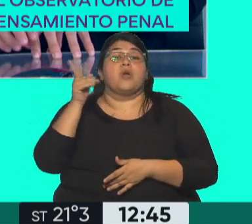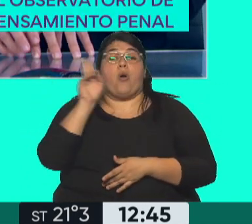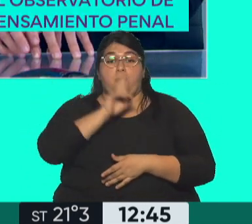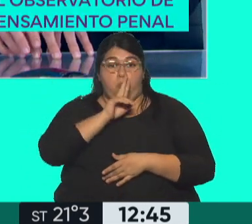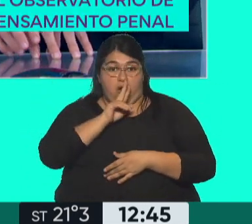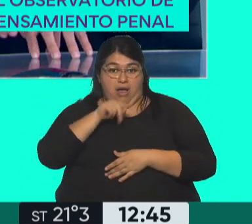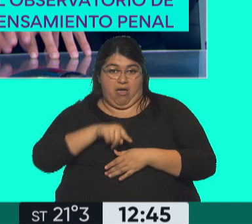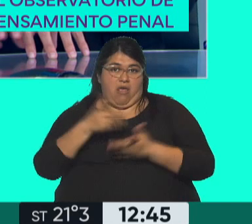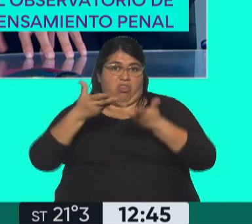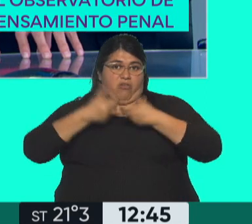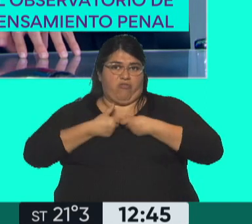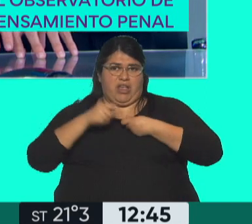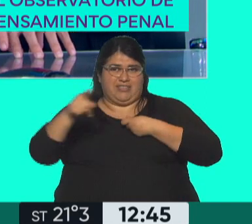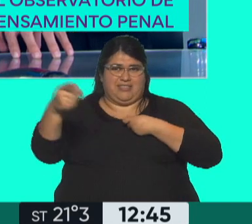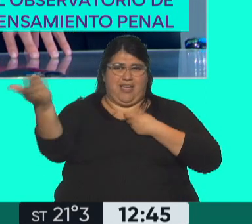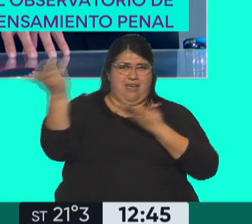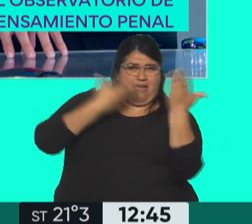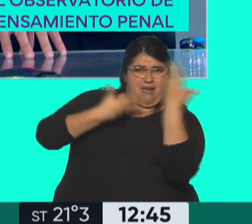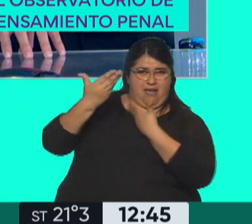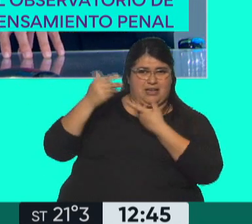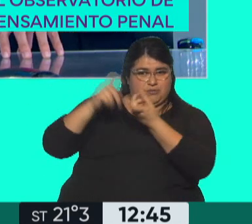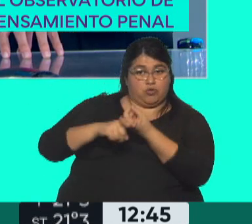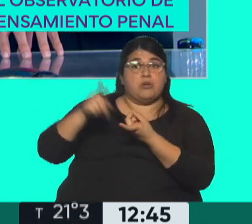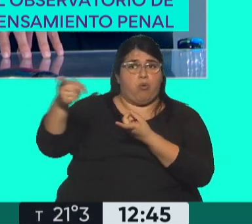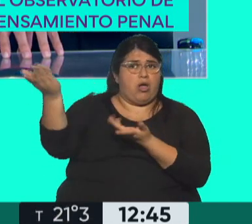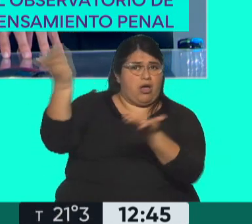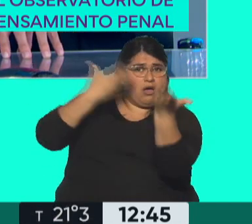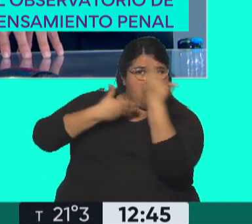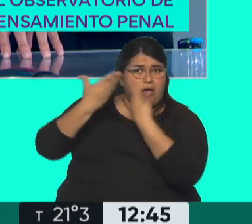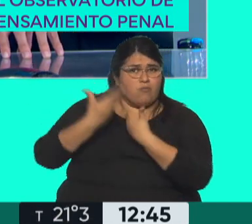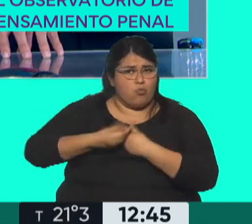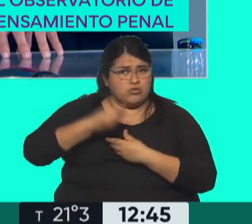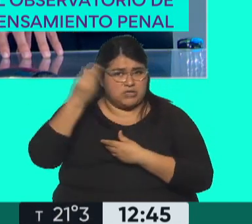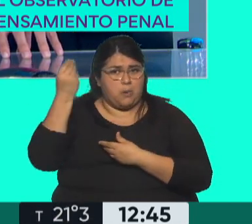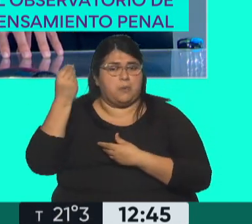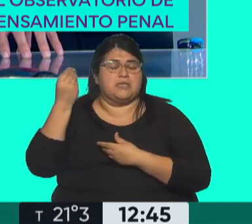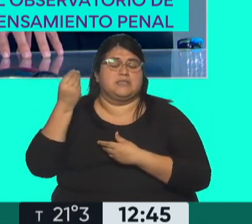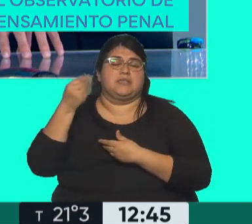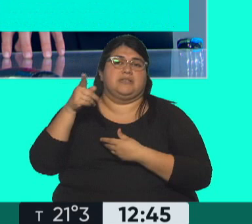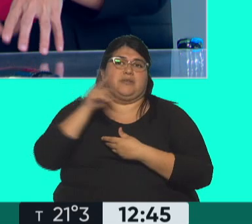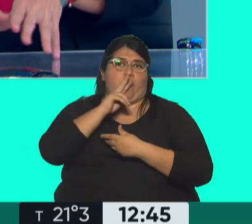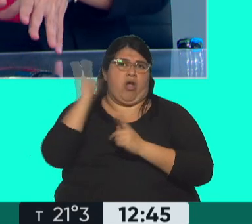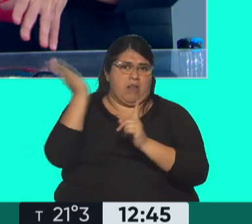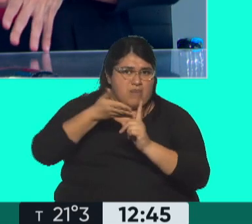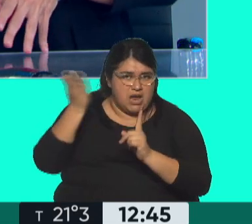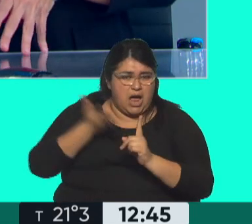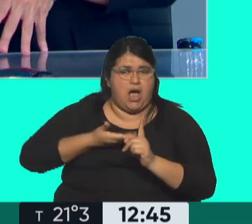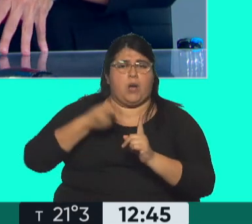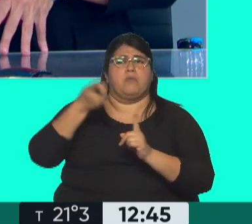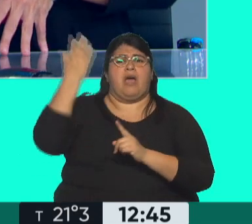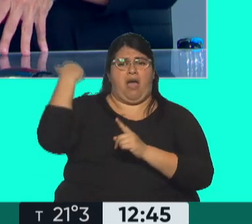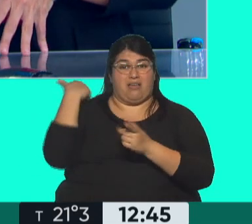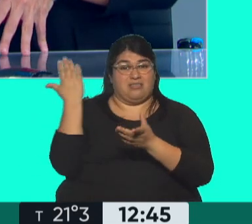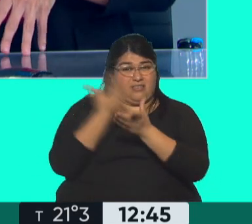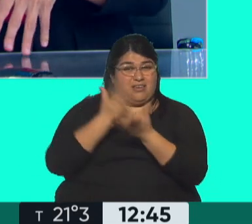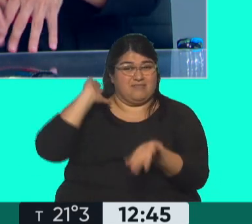su agresor. ¿Por qué digo que era su agresor? Porque él ejercía violencia por motivos de género contra ella. De hecho, en la sentencia que la